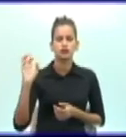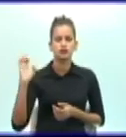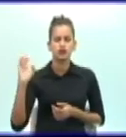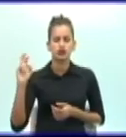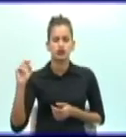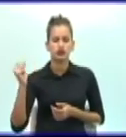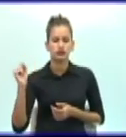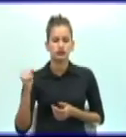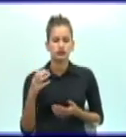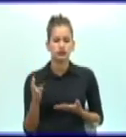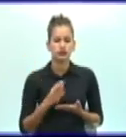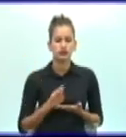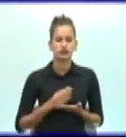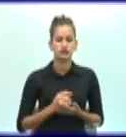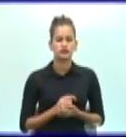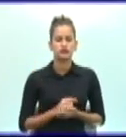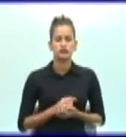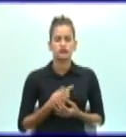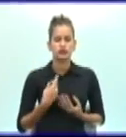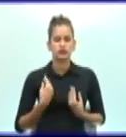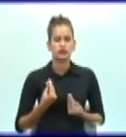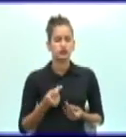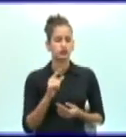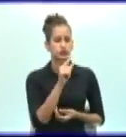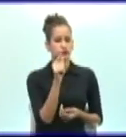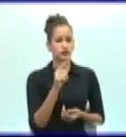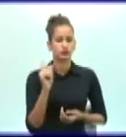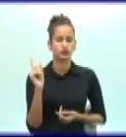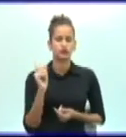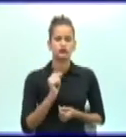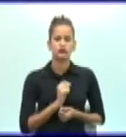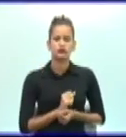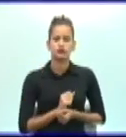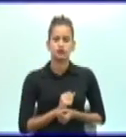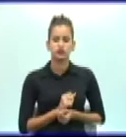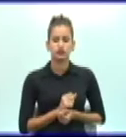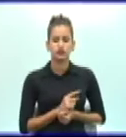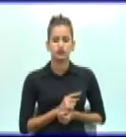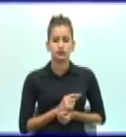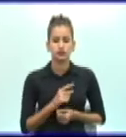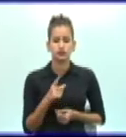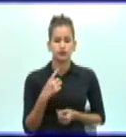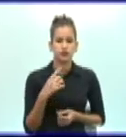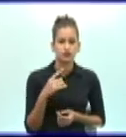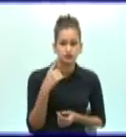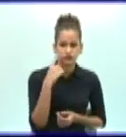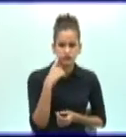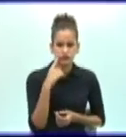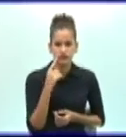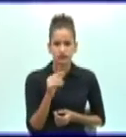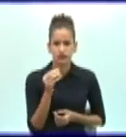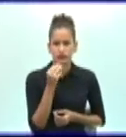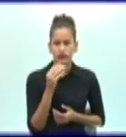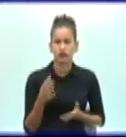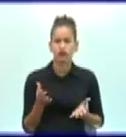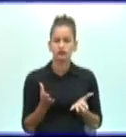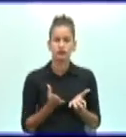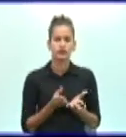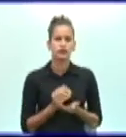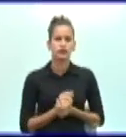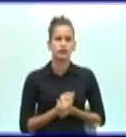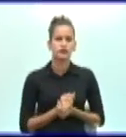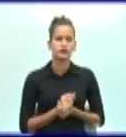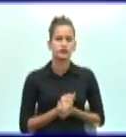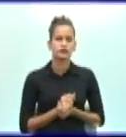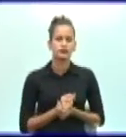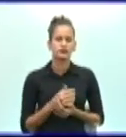3 docenas de libretas? Y les dejé esta pregunta para que, como una pista, pues ustedes pudiesen trabajar. ¿Qué magnitudes